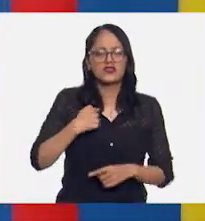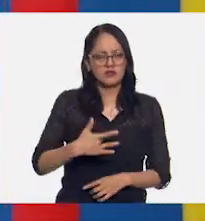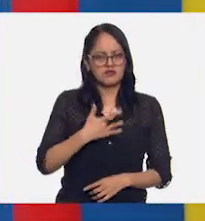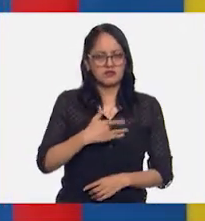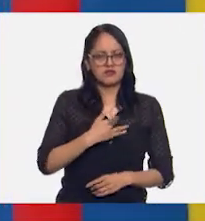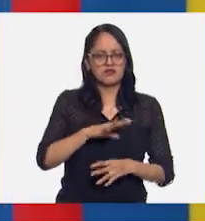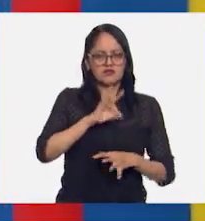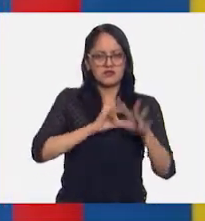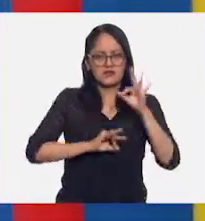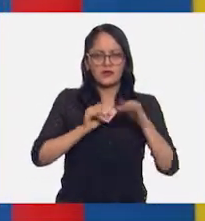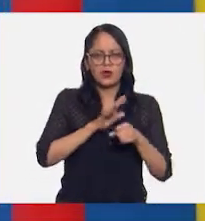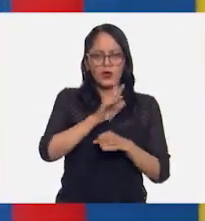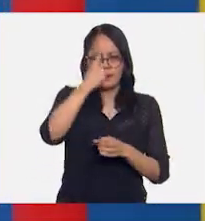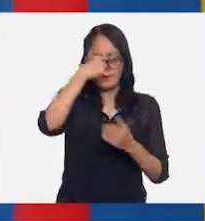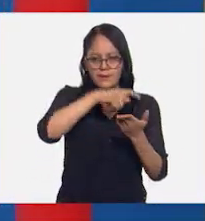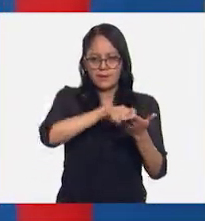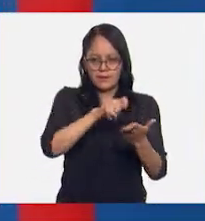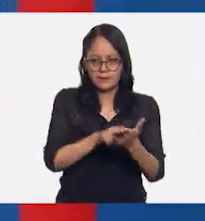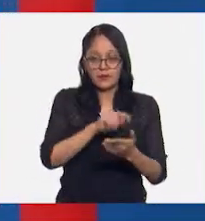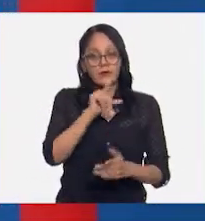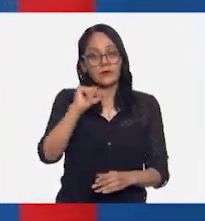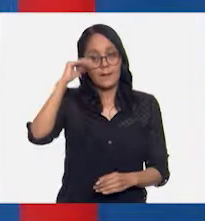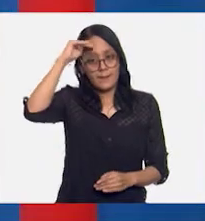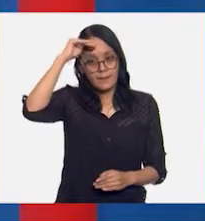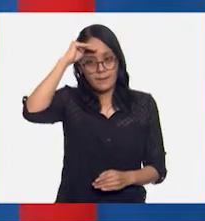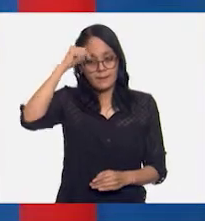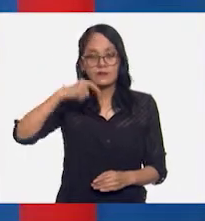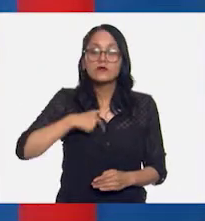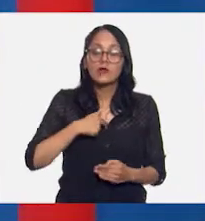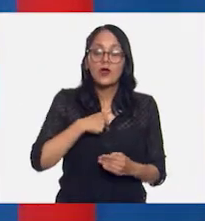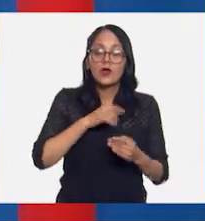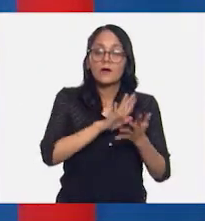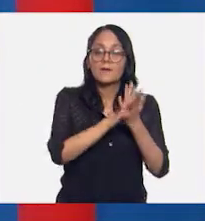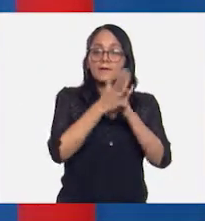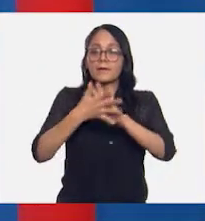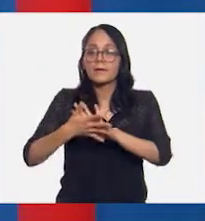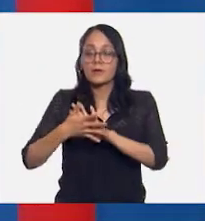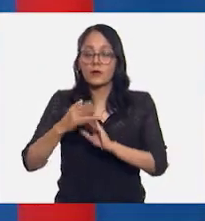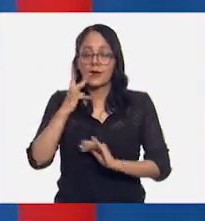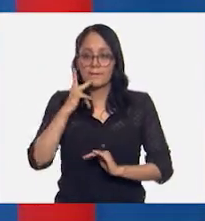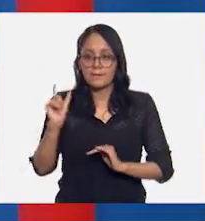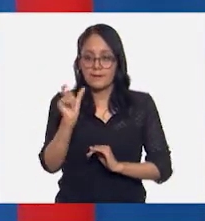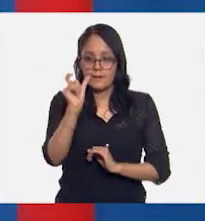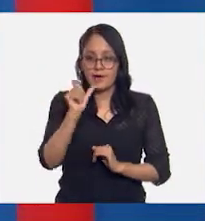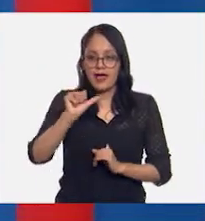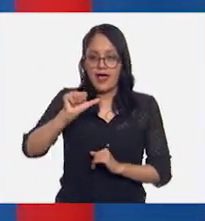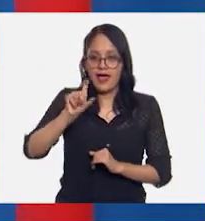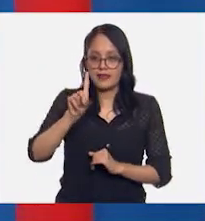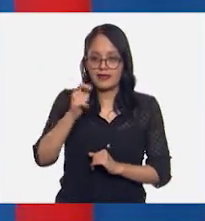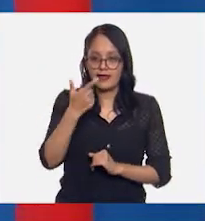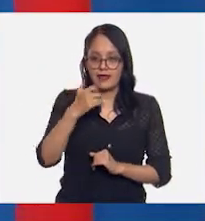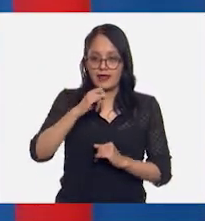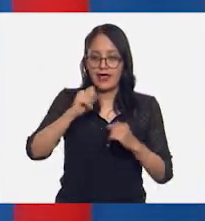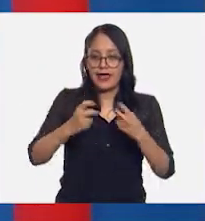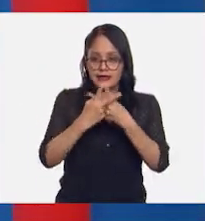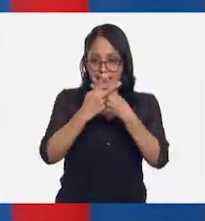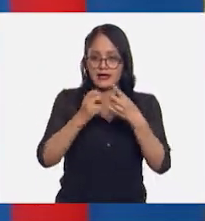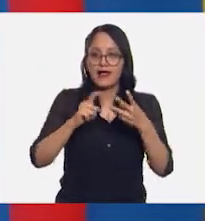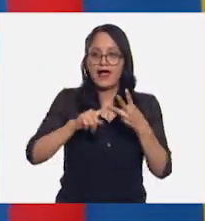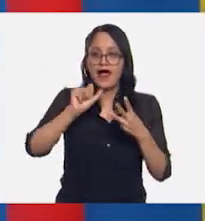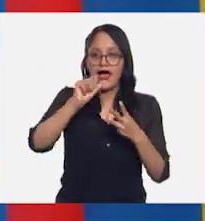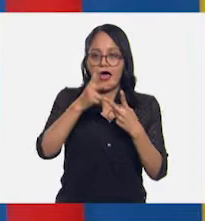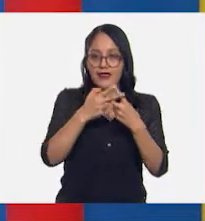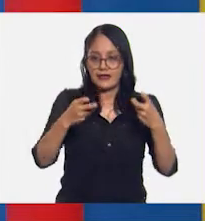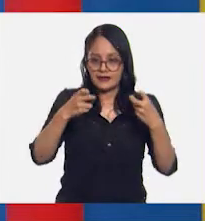deseamos plasmar y reflexionamos sobre las figuras retóricas y las palabras, adjetivos, adverbios, frases adverbiales